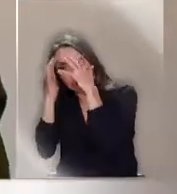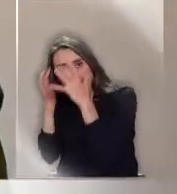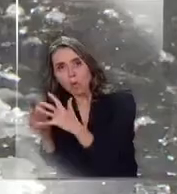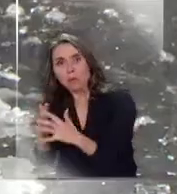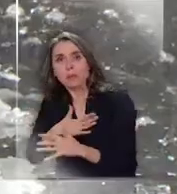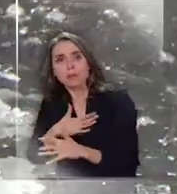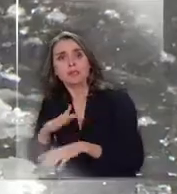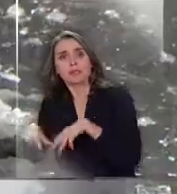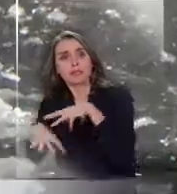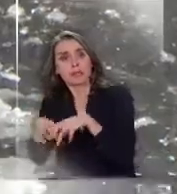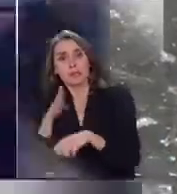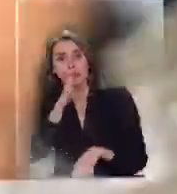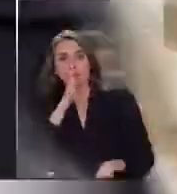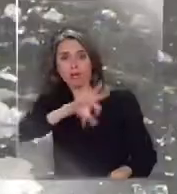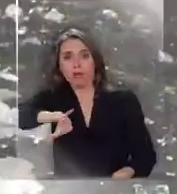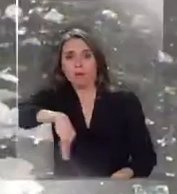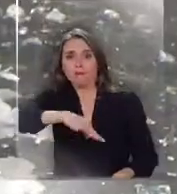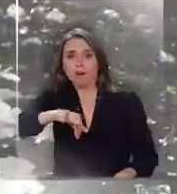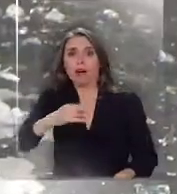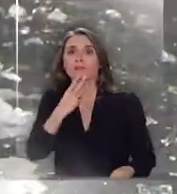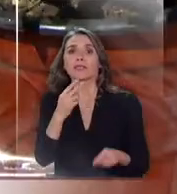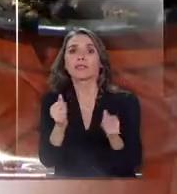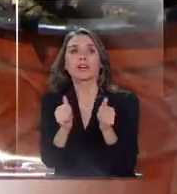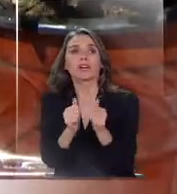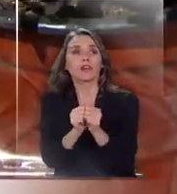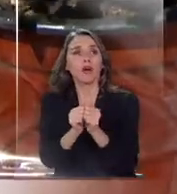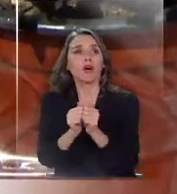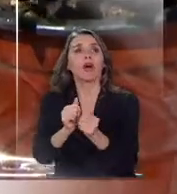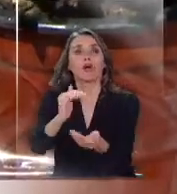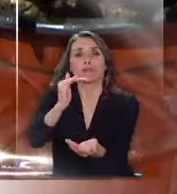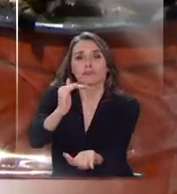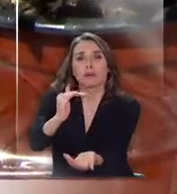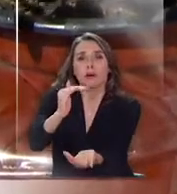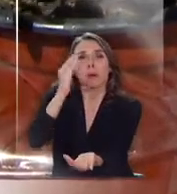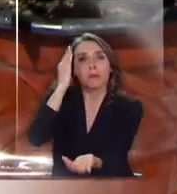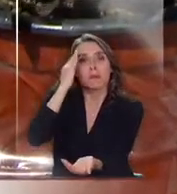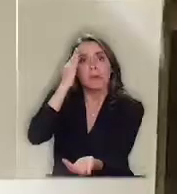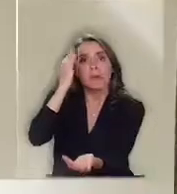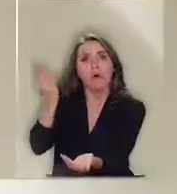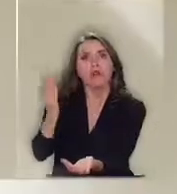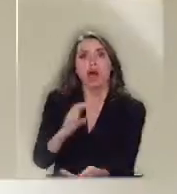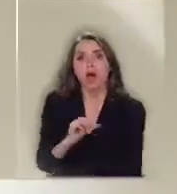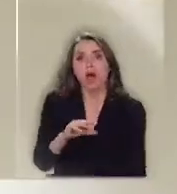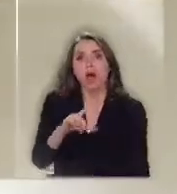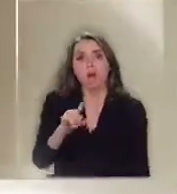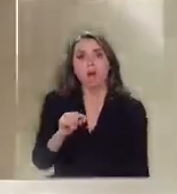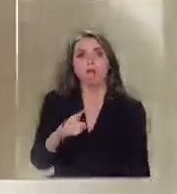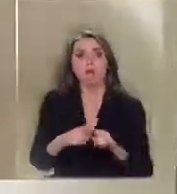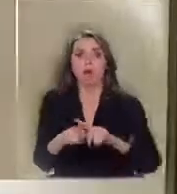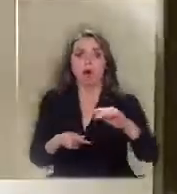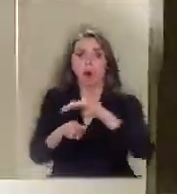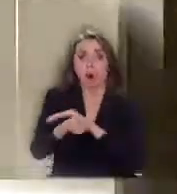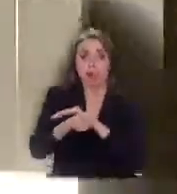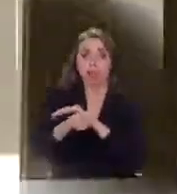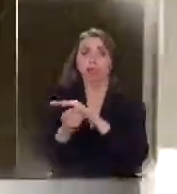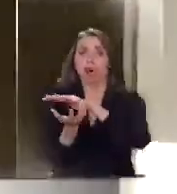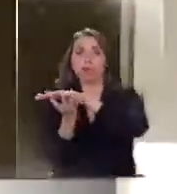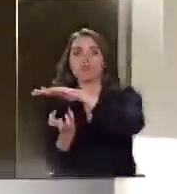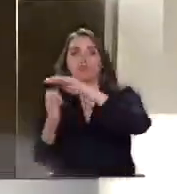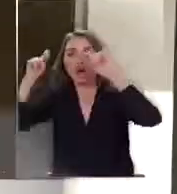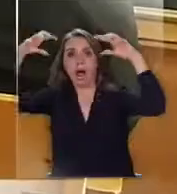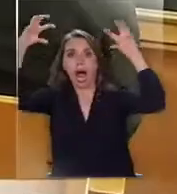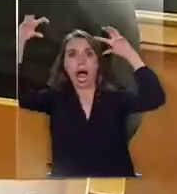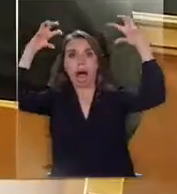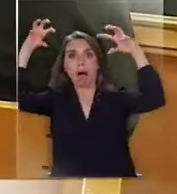su mascota. Perros vagos que viven junto al pequeño memorial levantado para Camilo, homicidio que quedó grabado en las cámaras de vigilancia y que